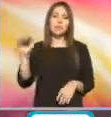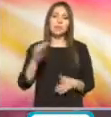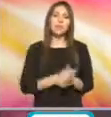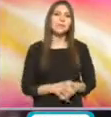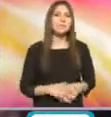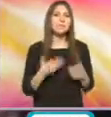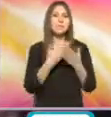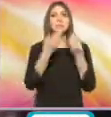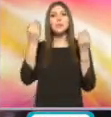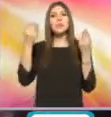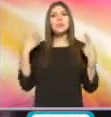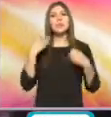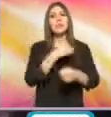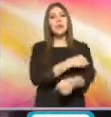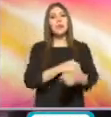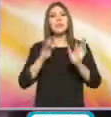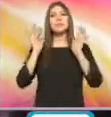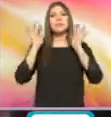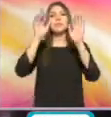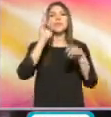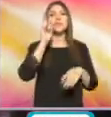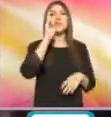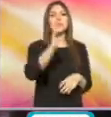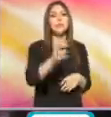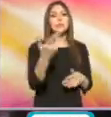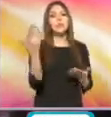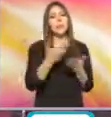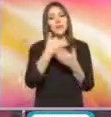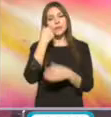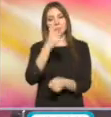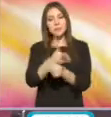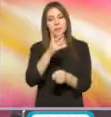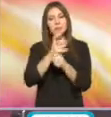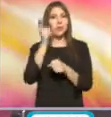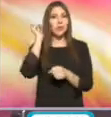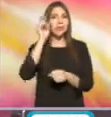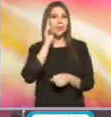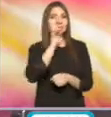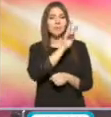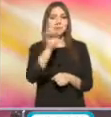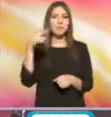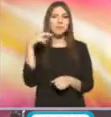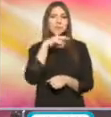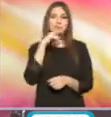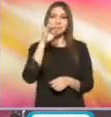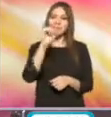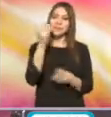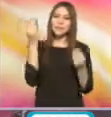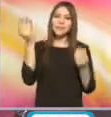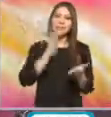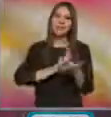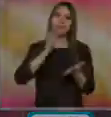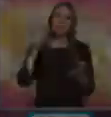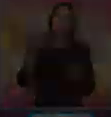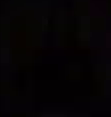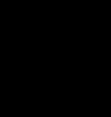muchas familias van a ver la lucha. Claro que gracias, sí, Lupa, pues yo los Antonio. invito, espero verlos por ahí pronto. Claro que sí, muchas gracias. Arriba los técnicos. Arriba los técnicos.